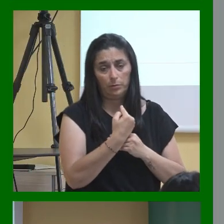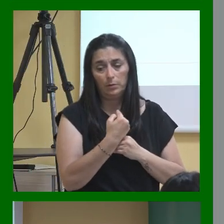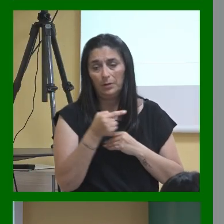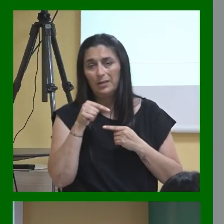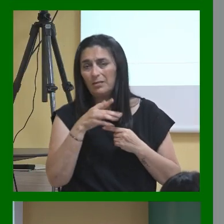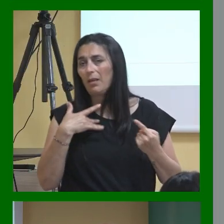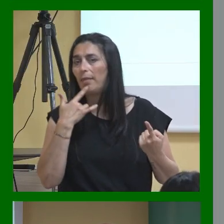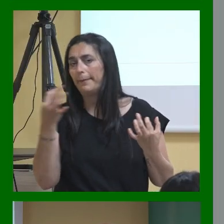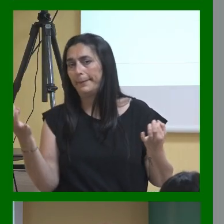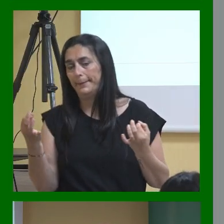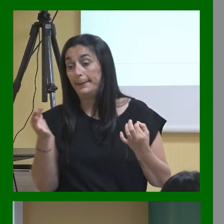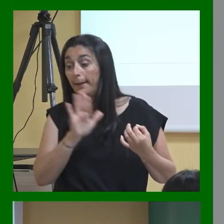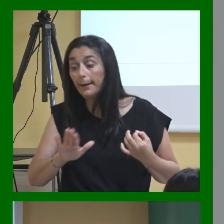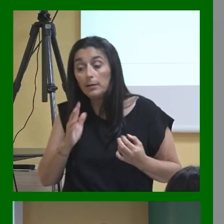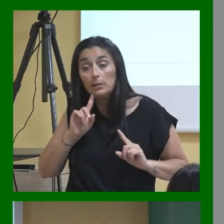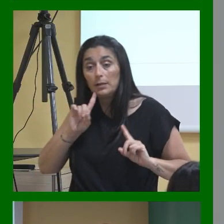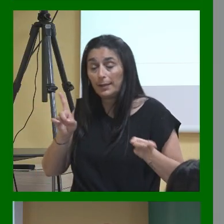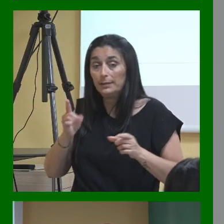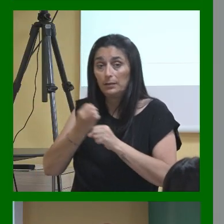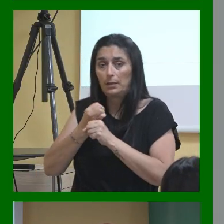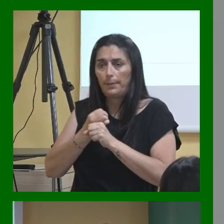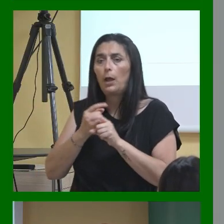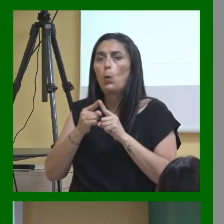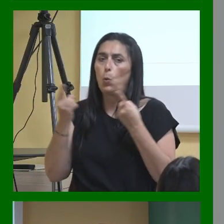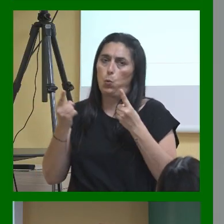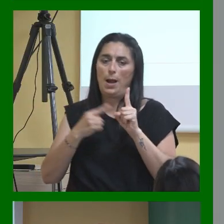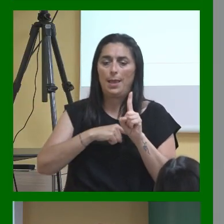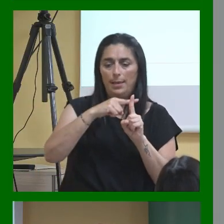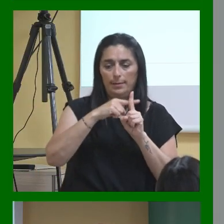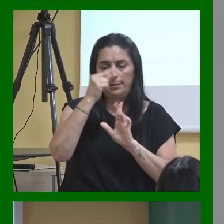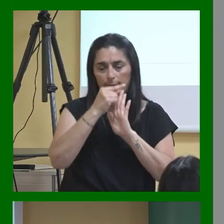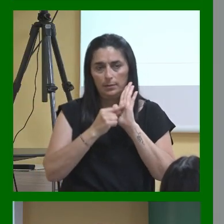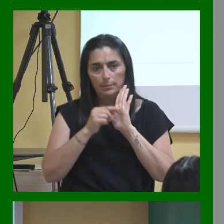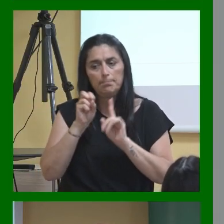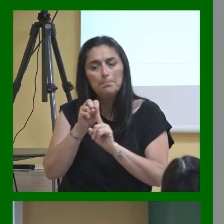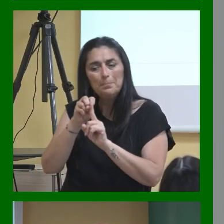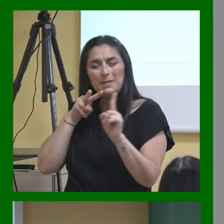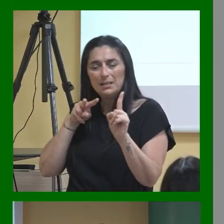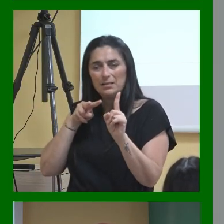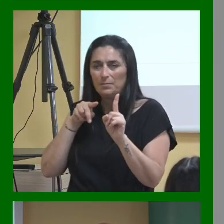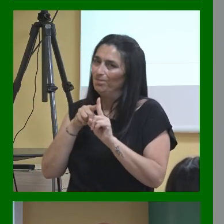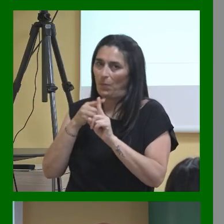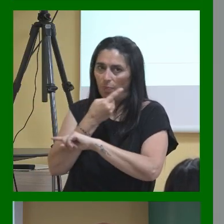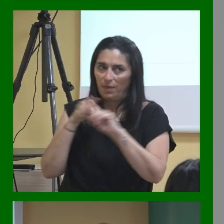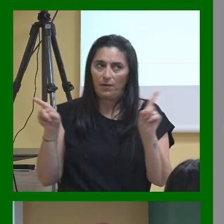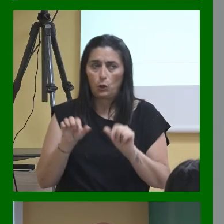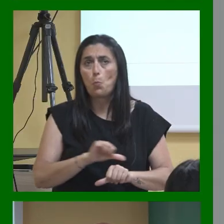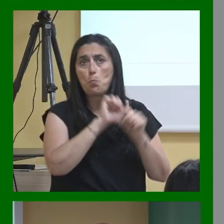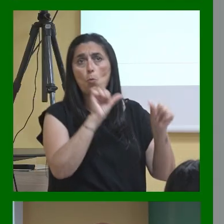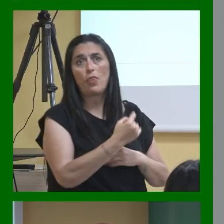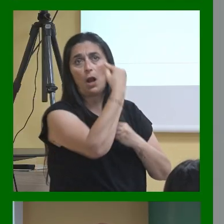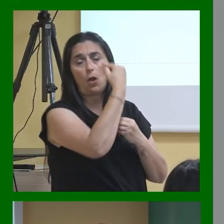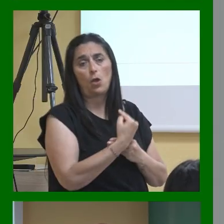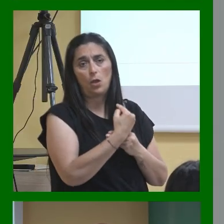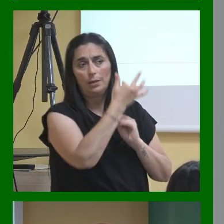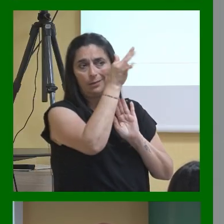trabajemos con niños, hay que hacer escalas de ítems, hay que trabajar desde una perspectiva psicométrica distinta. No vale el modelo de la teoría clásica